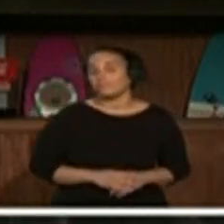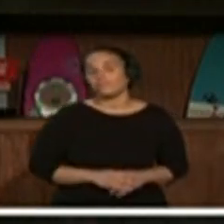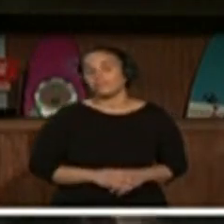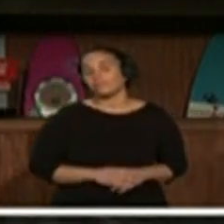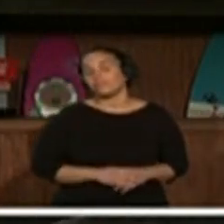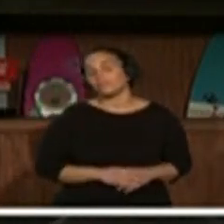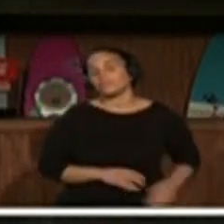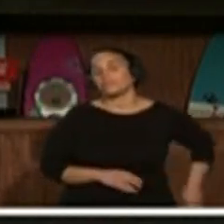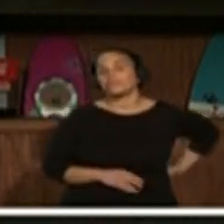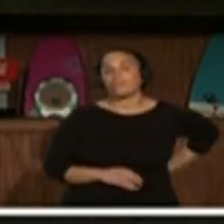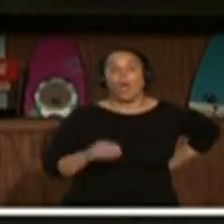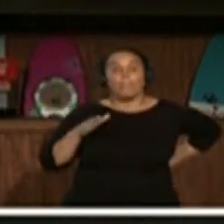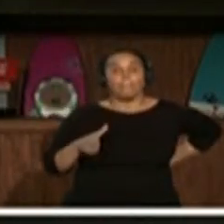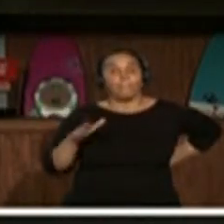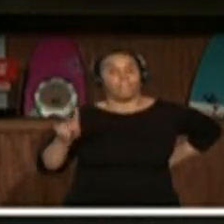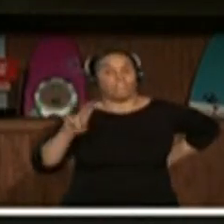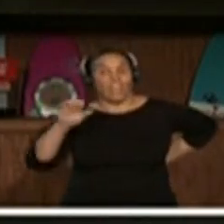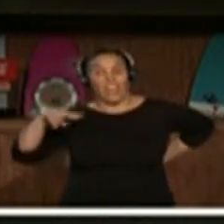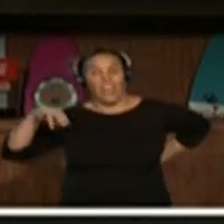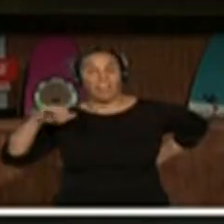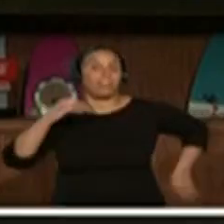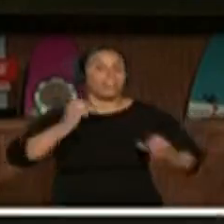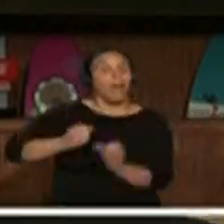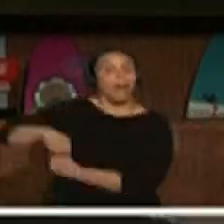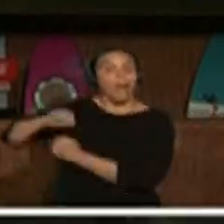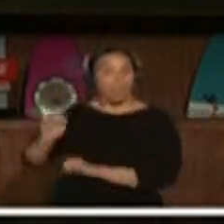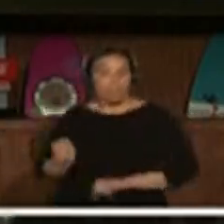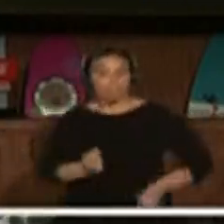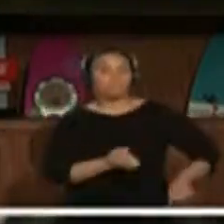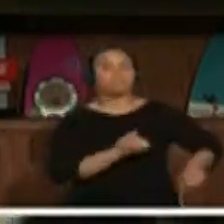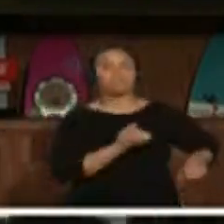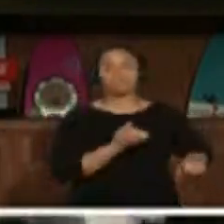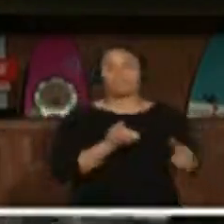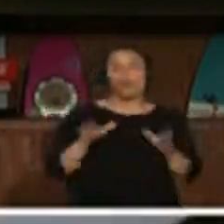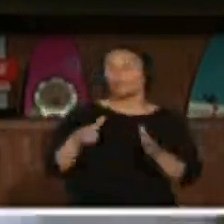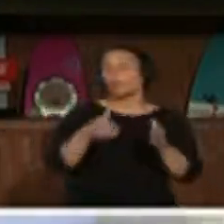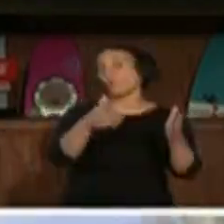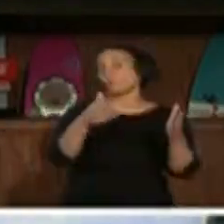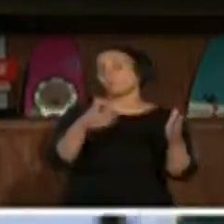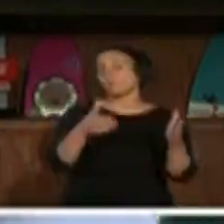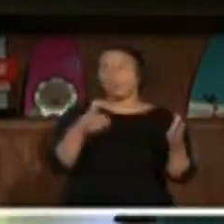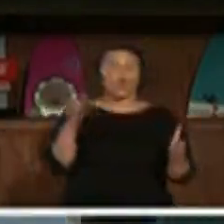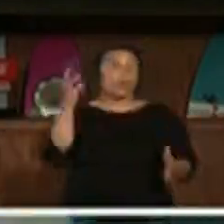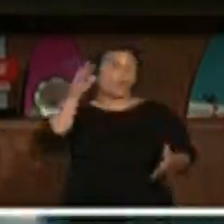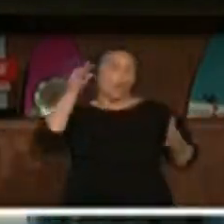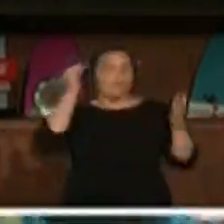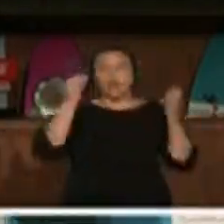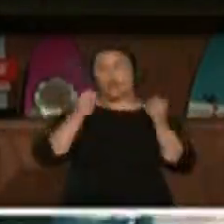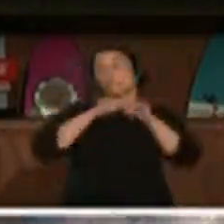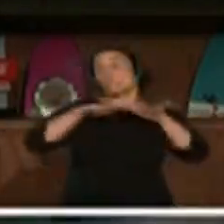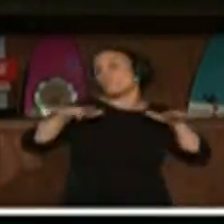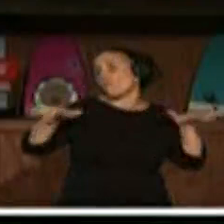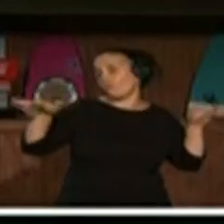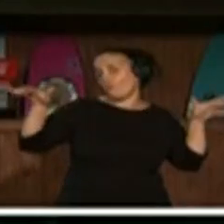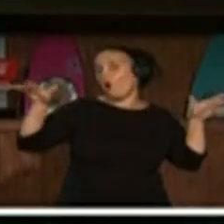ilusión. Debe de ser un canal, una dama, un bufón.